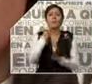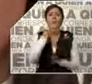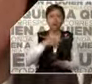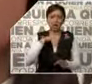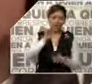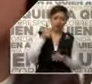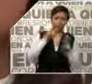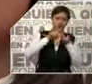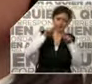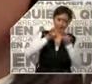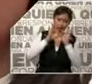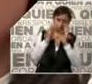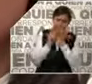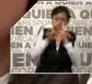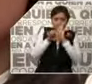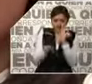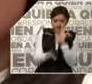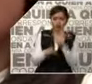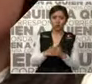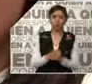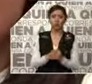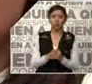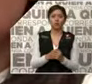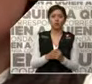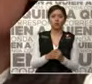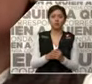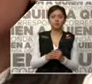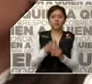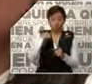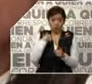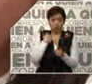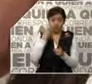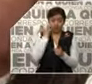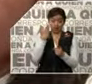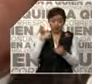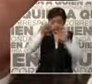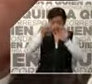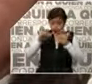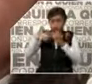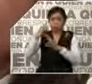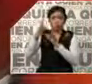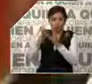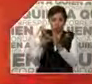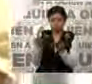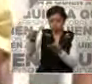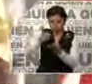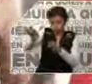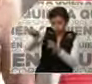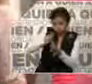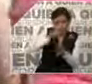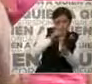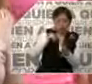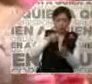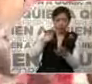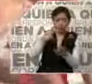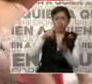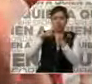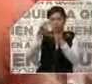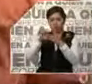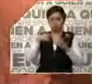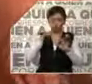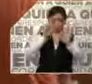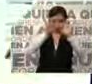diversas modalidades, de tal forma que sea fácilmente cumplible por quienes van a recabar los datos. Puede ser